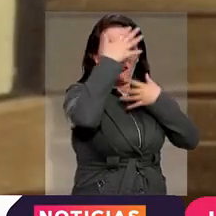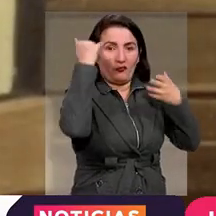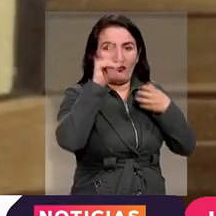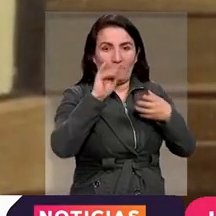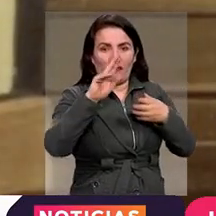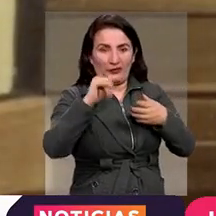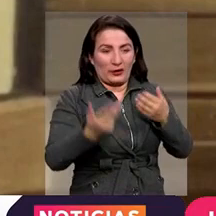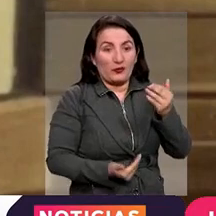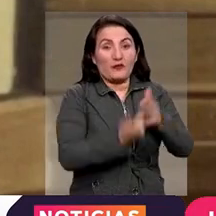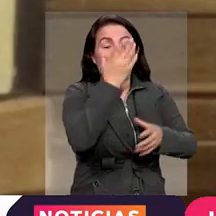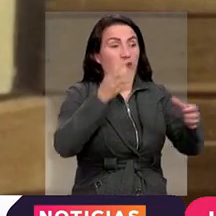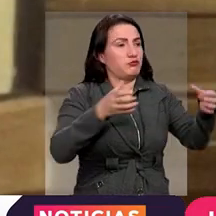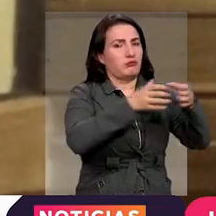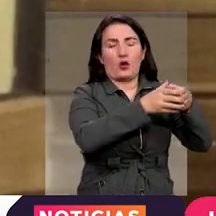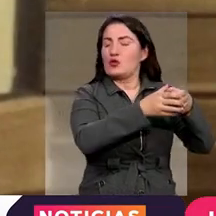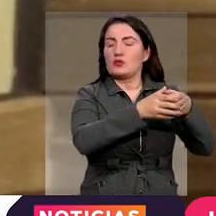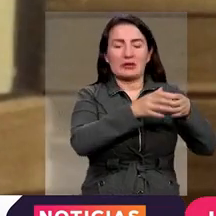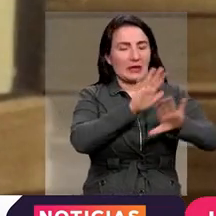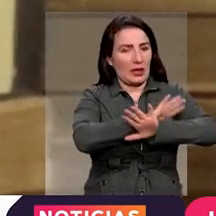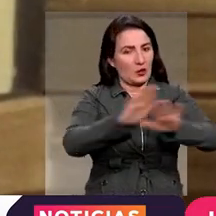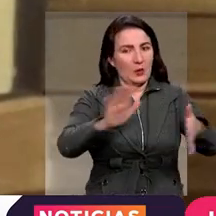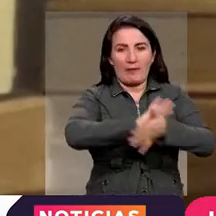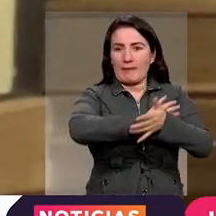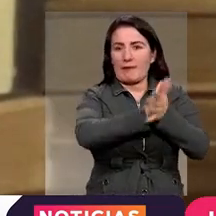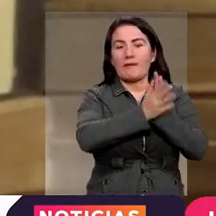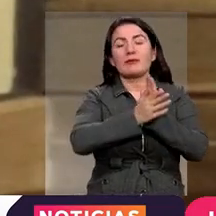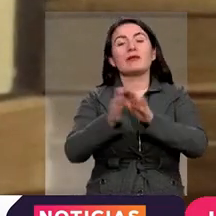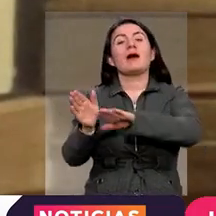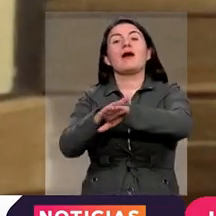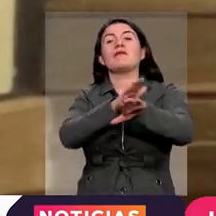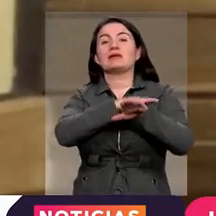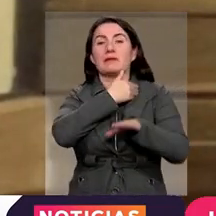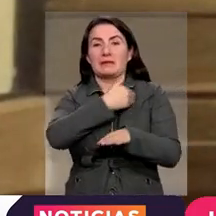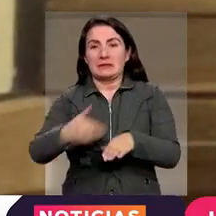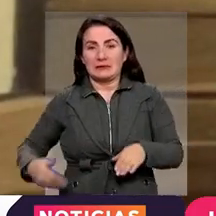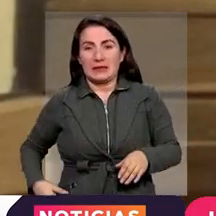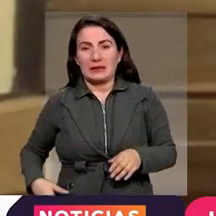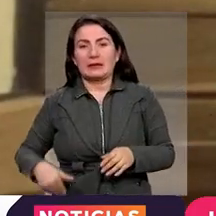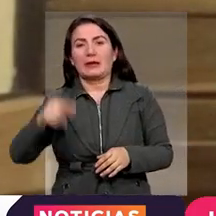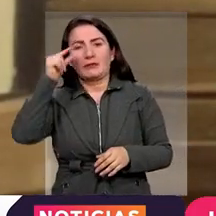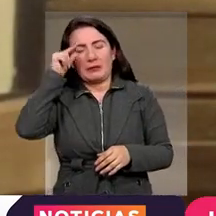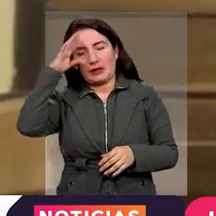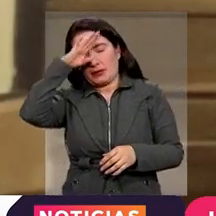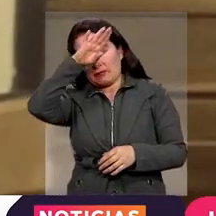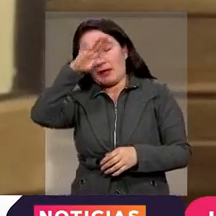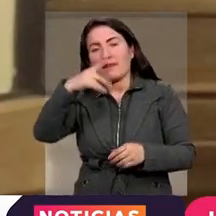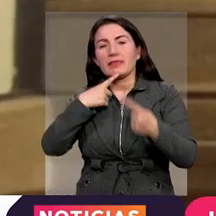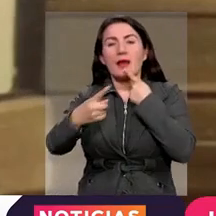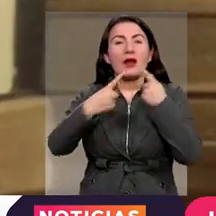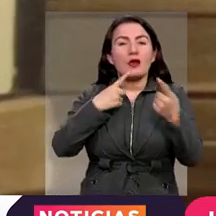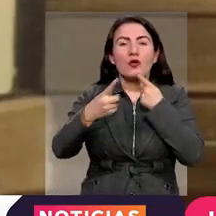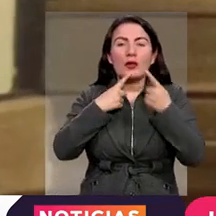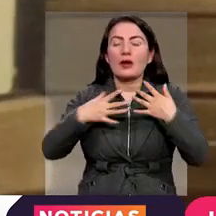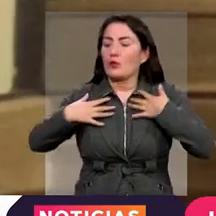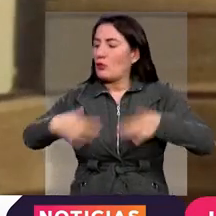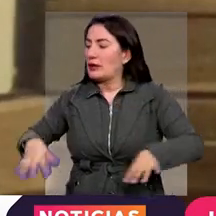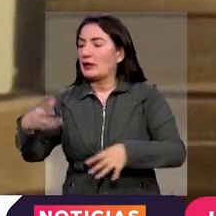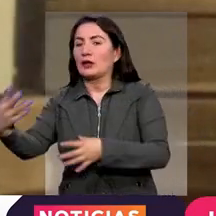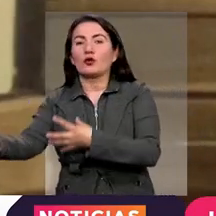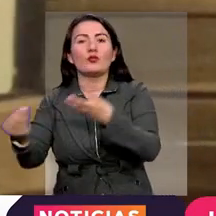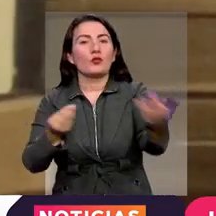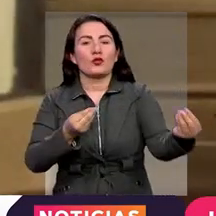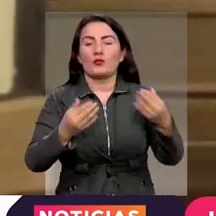que se avecina, que es precisamente esa invitación que ha hecho el presidente electo para dialogar con cualquiera de los grupos que se